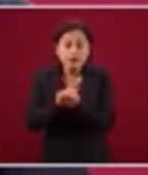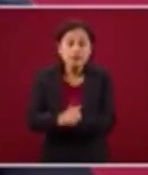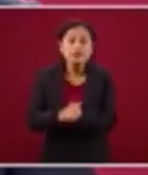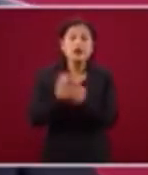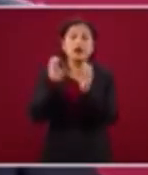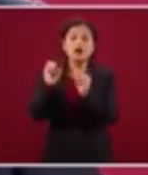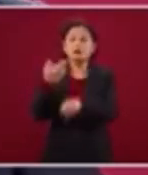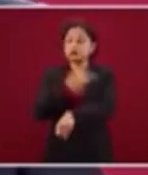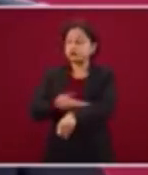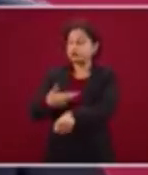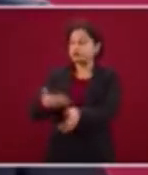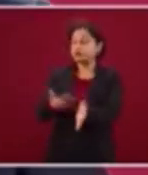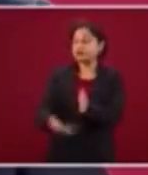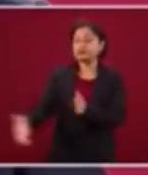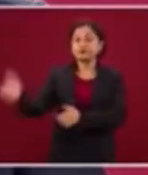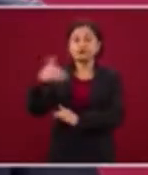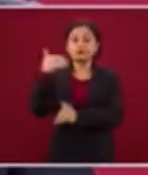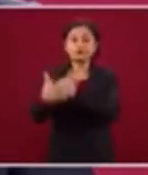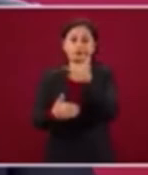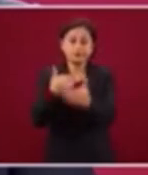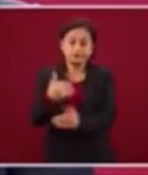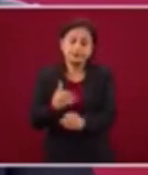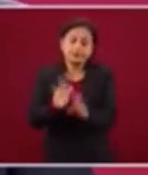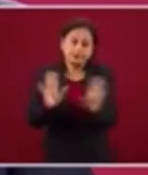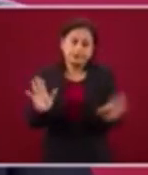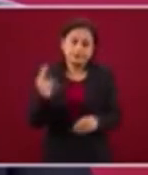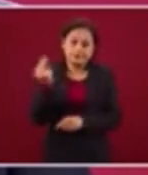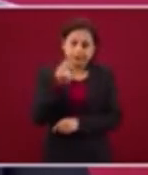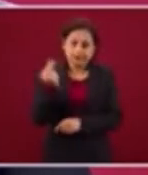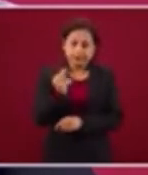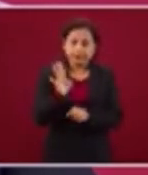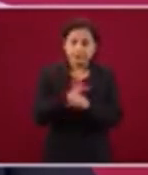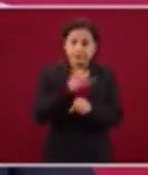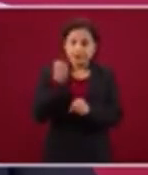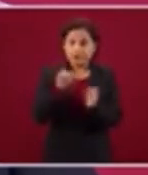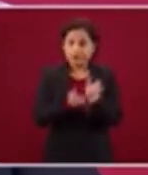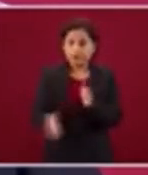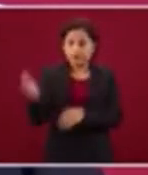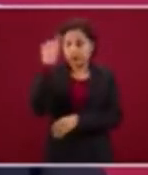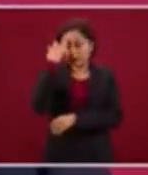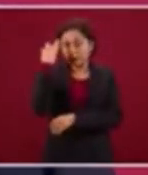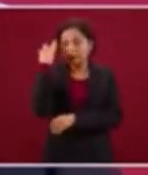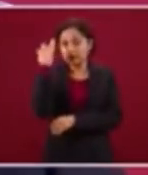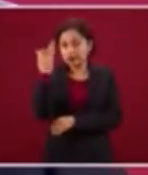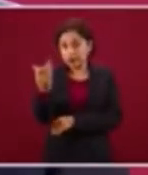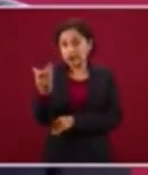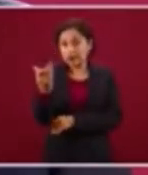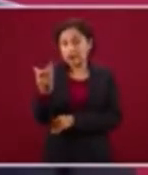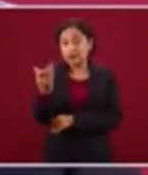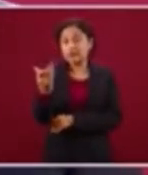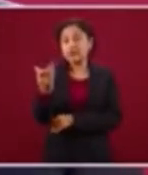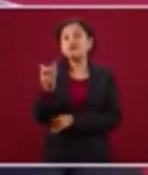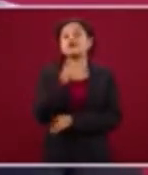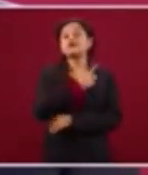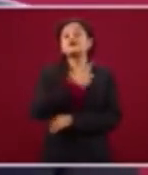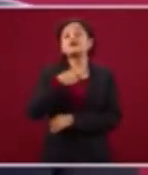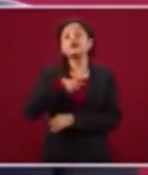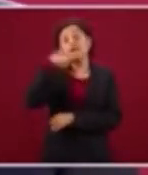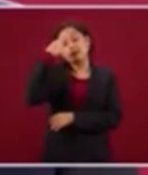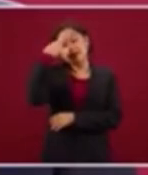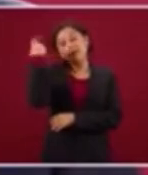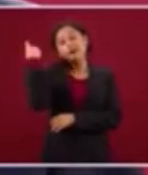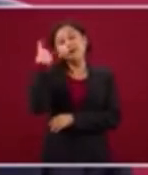en que se va a llevar a cabo. O sea, tener tiempo para la preparación, la distribución